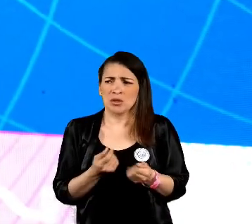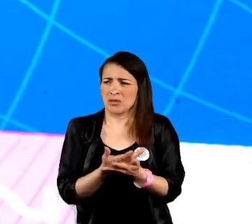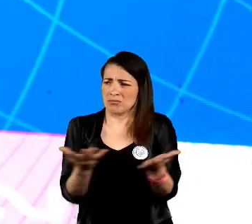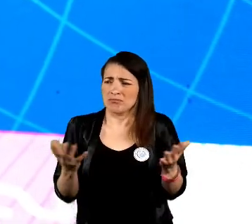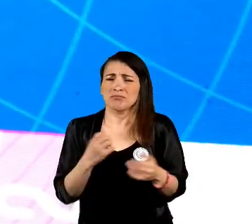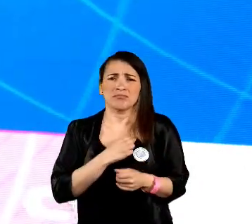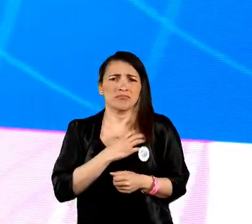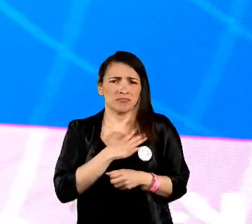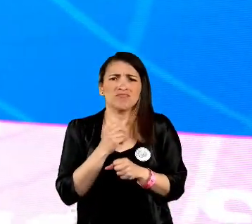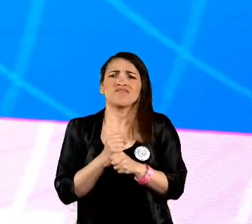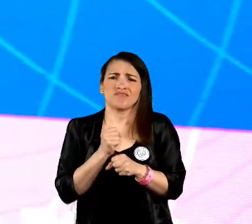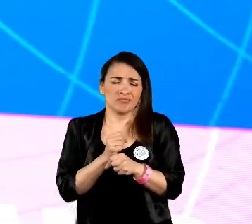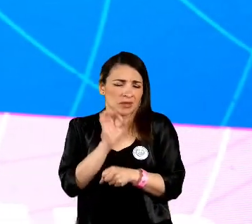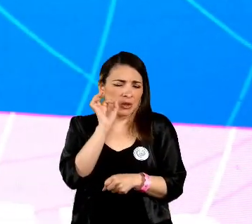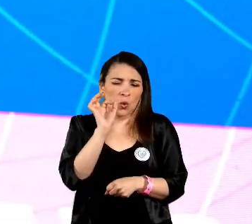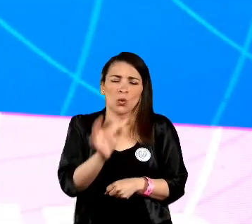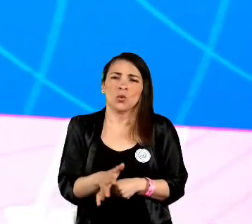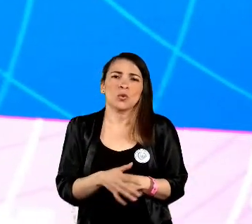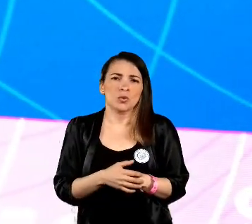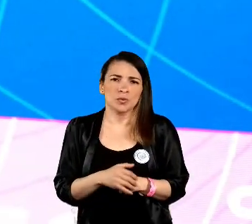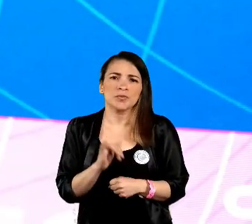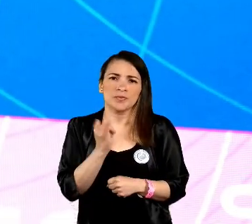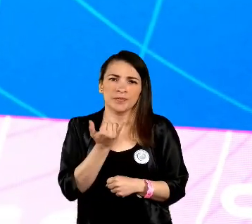trabajar vas a tener seguramente